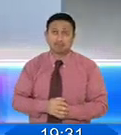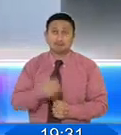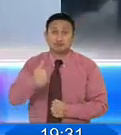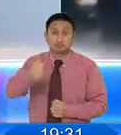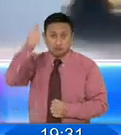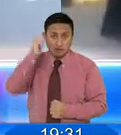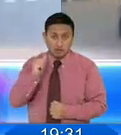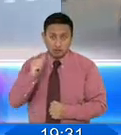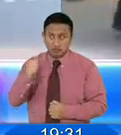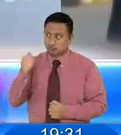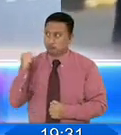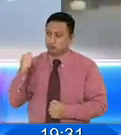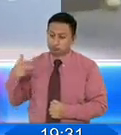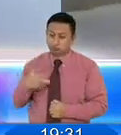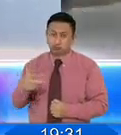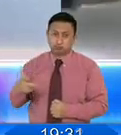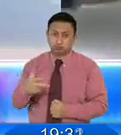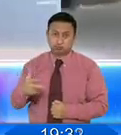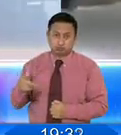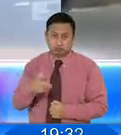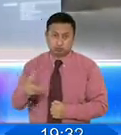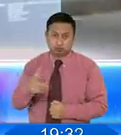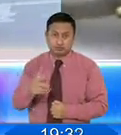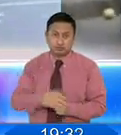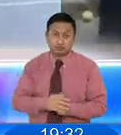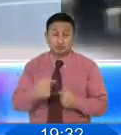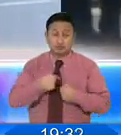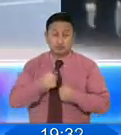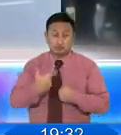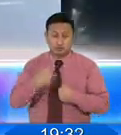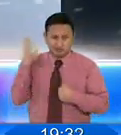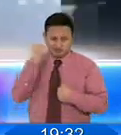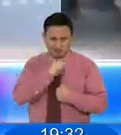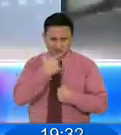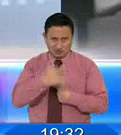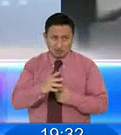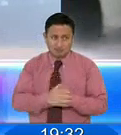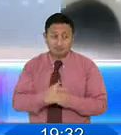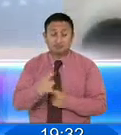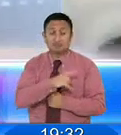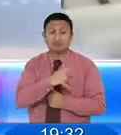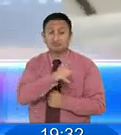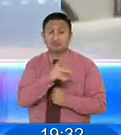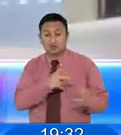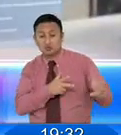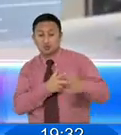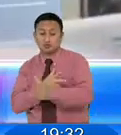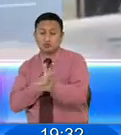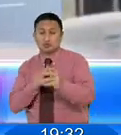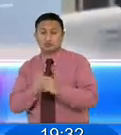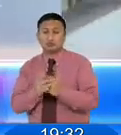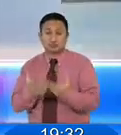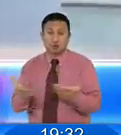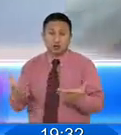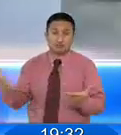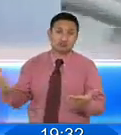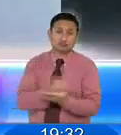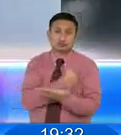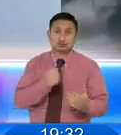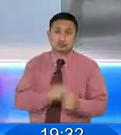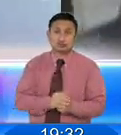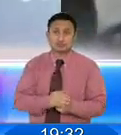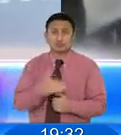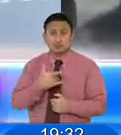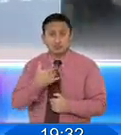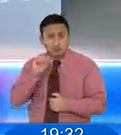nosotros a querernos seguir. Cuando ya nosotros nos dimos cuenta fue que la camioneta no la cruzaron y ahora llevársenos otras cosas. Tenemos que pelear porque es